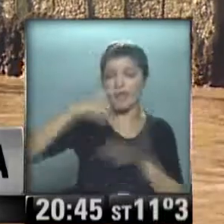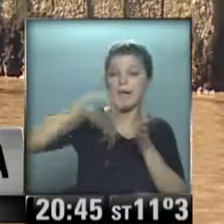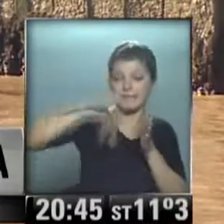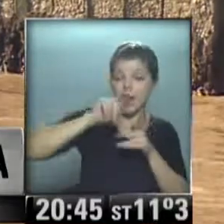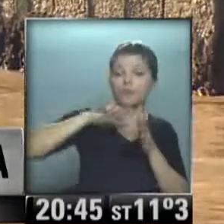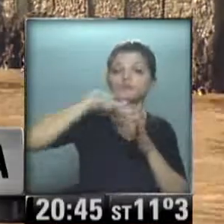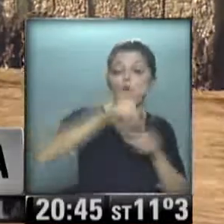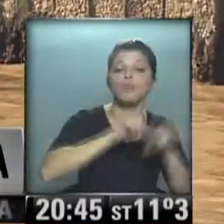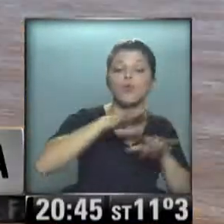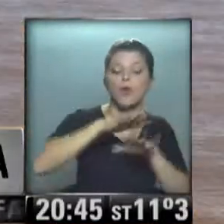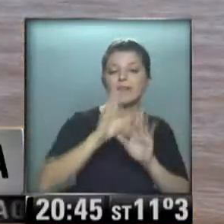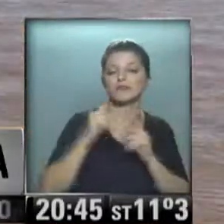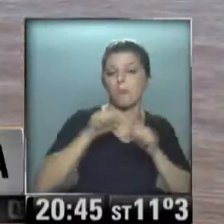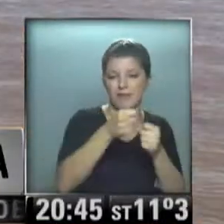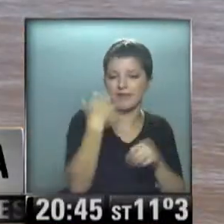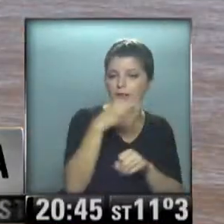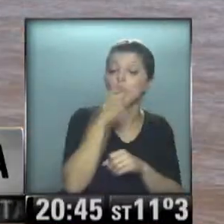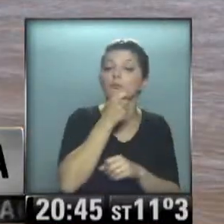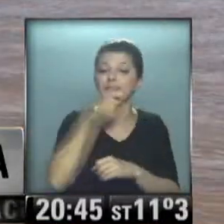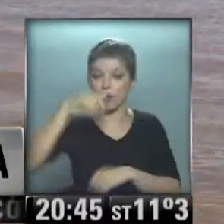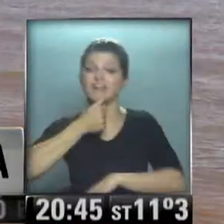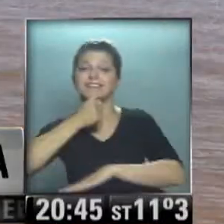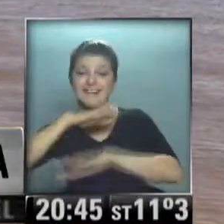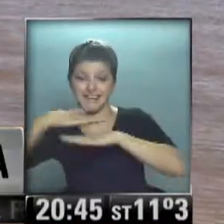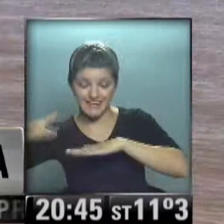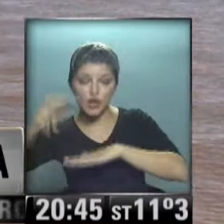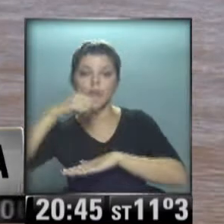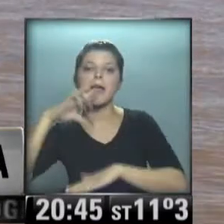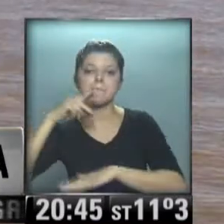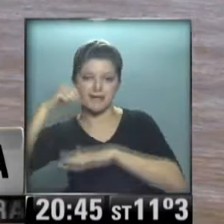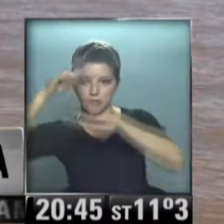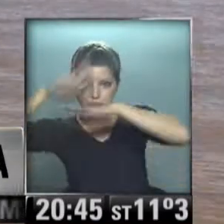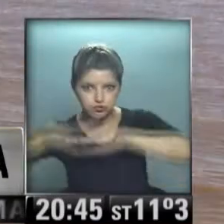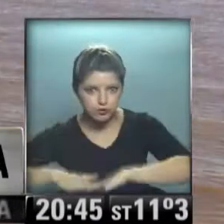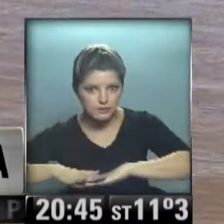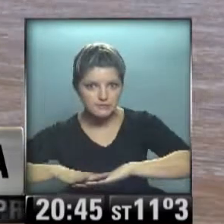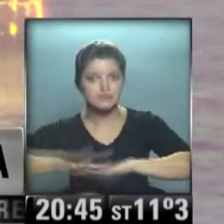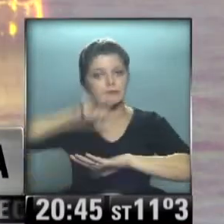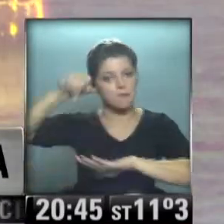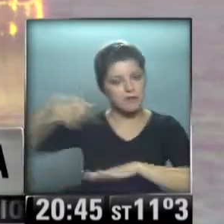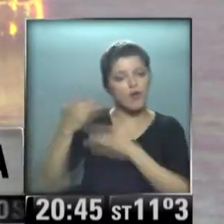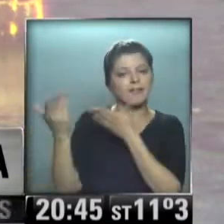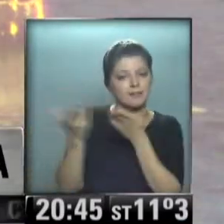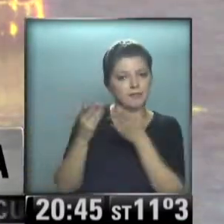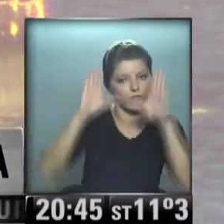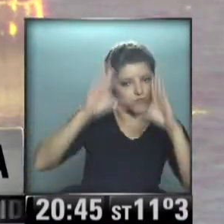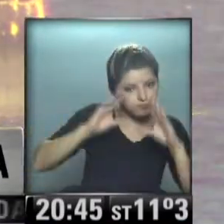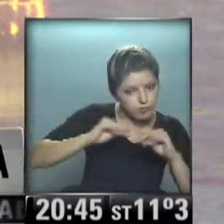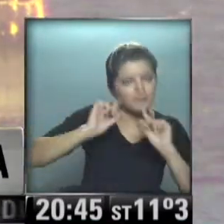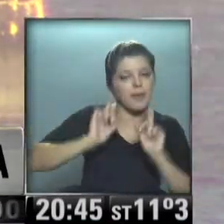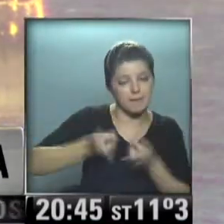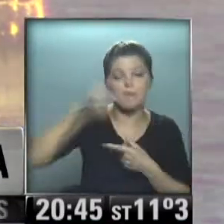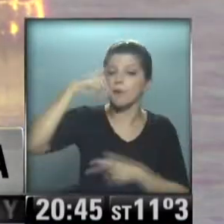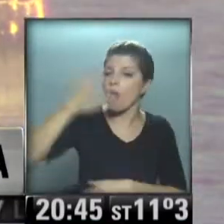conurbano debido a una bajada histórica del Río de la Plata que provocó una pérdida de presión en el suministro y en las últimas horas volvieron los niveles normales.